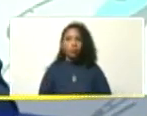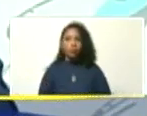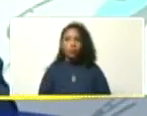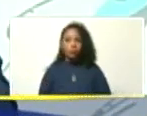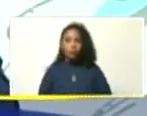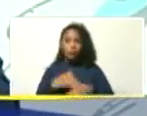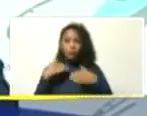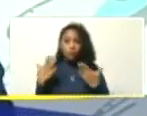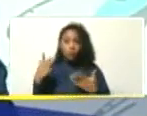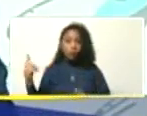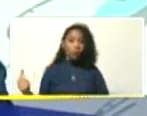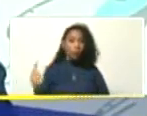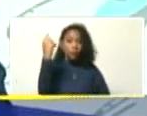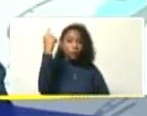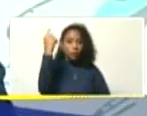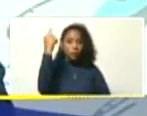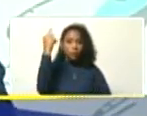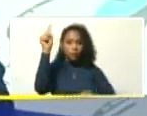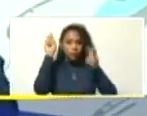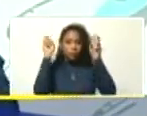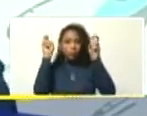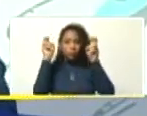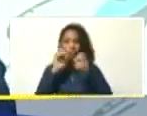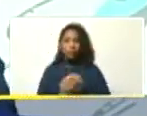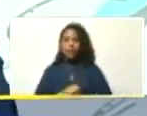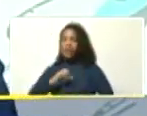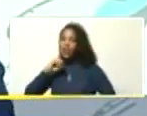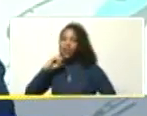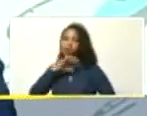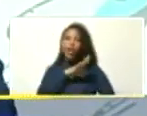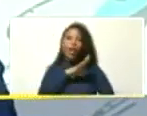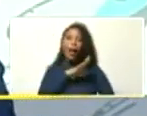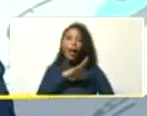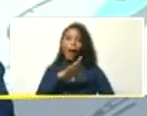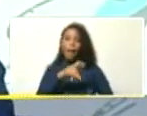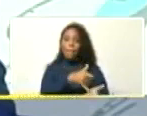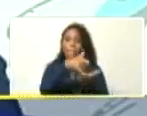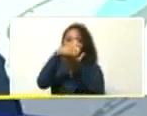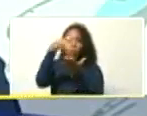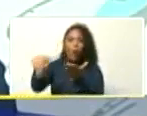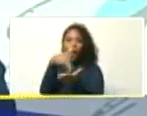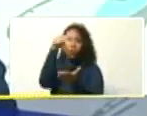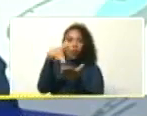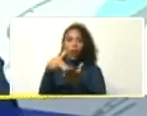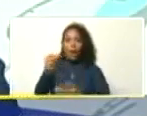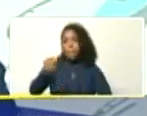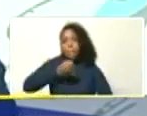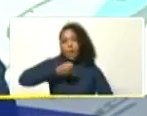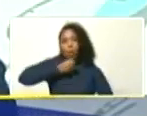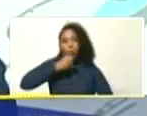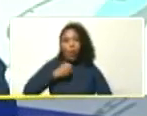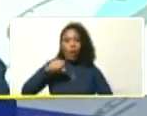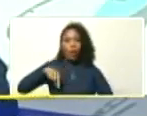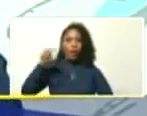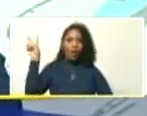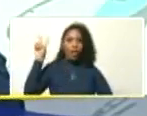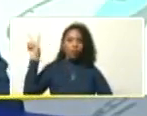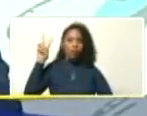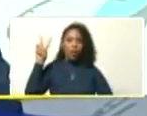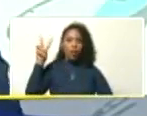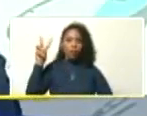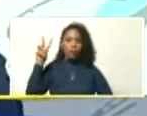Es la primera edición histórica del Premio Nacional de Periodismo de Venezuela que